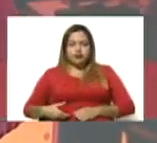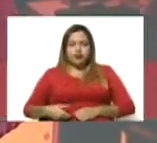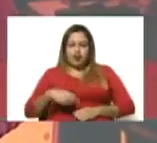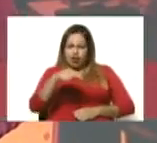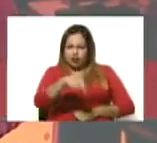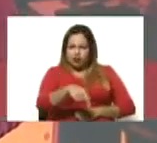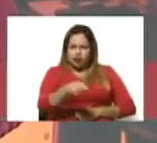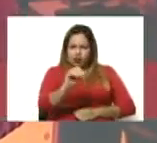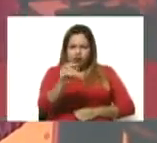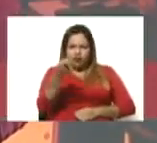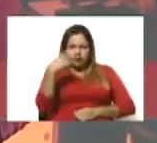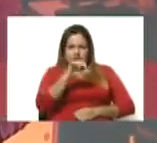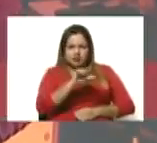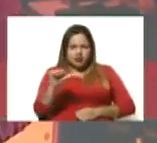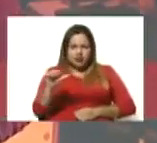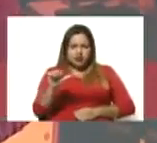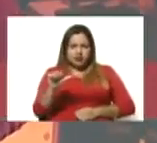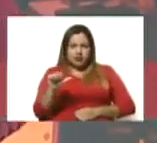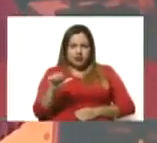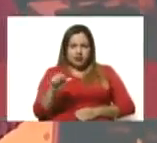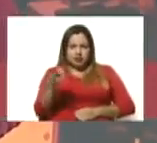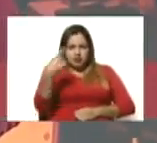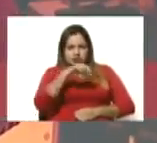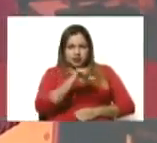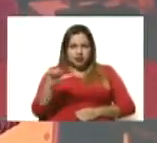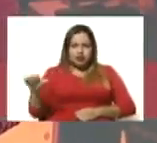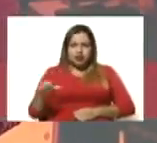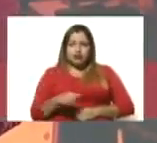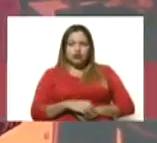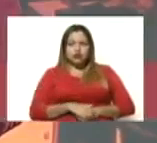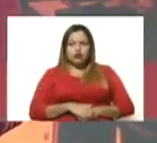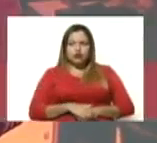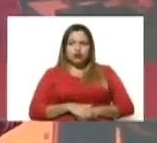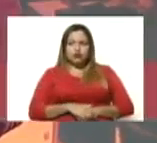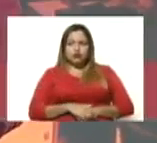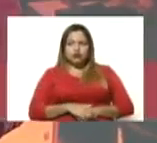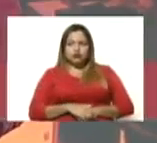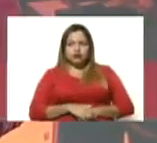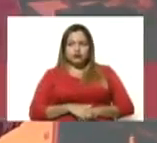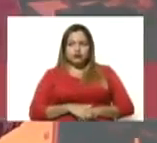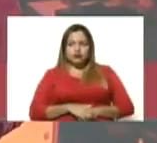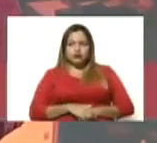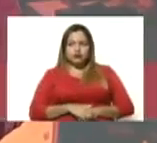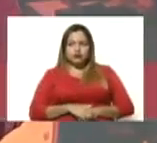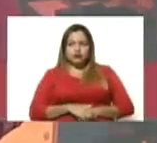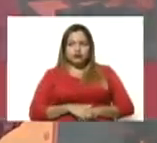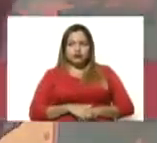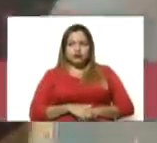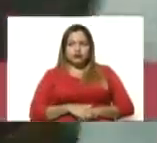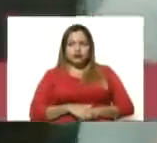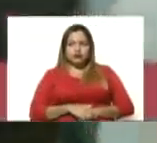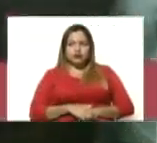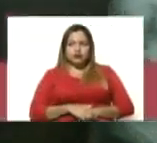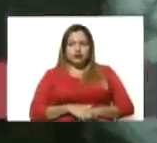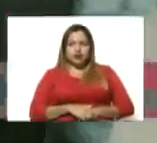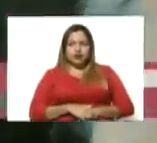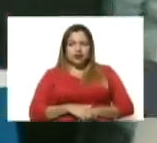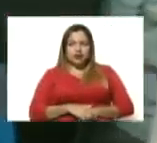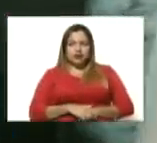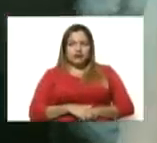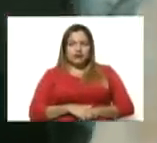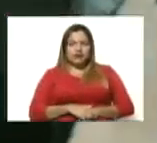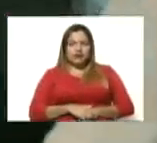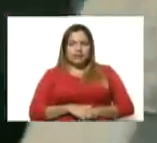pasada? Vamos con el de la semana pasada. Me están diciendo entonces que vamos a hacer un cronológico. No vamos a colocar las imágenes ahorita, sino la de